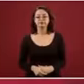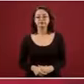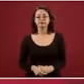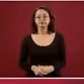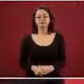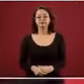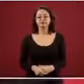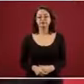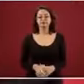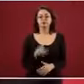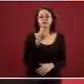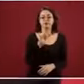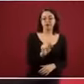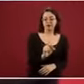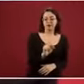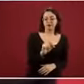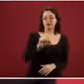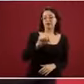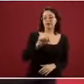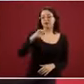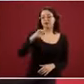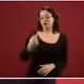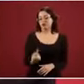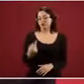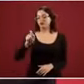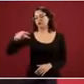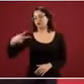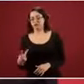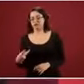20, 21 y 22.